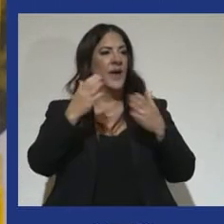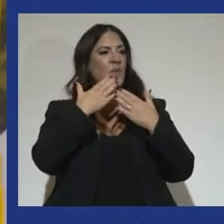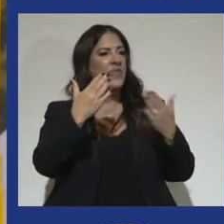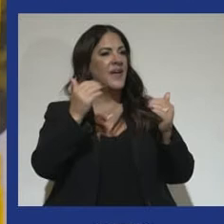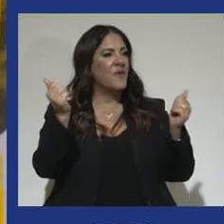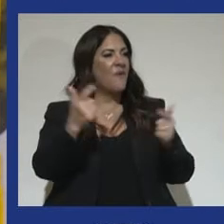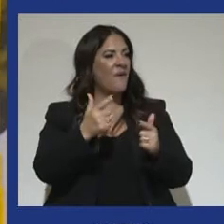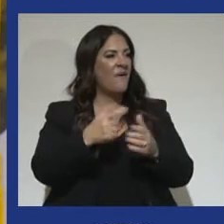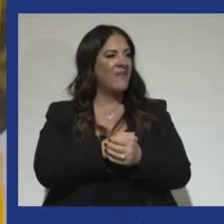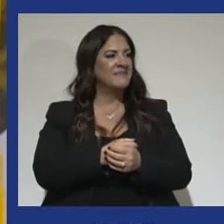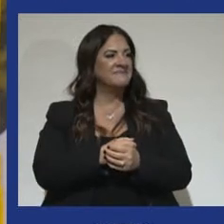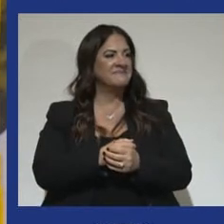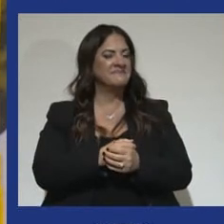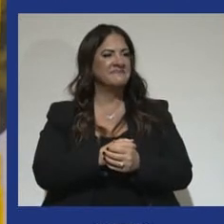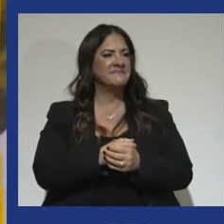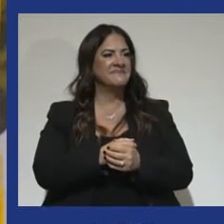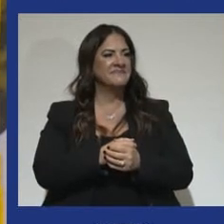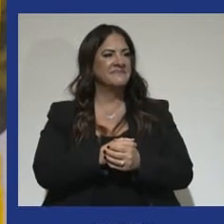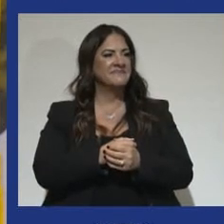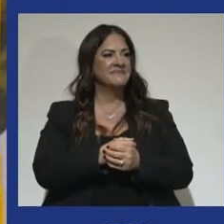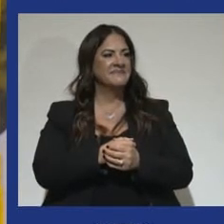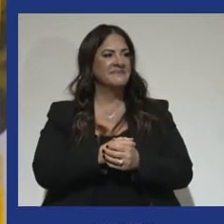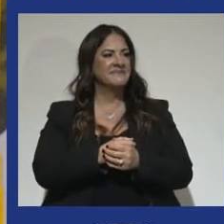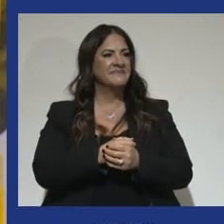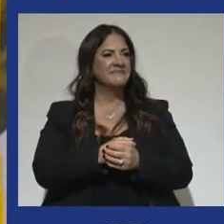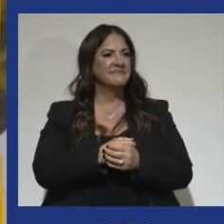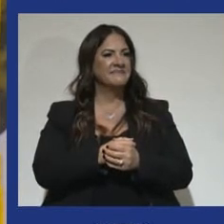gracias a todos por sus preguntas